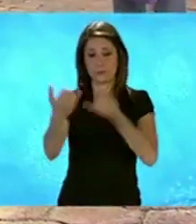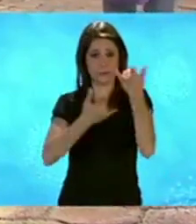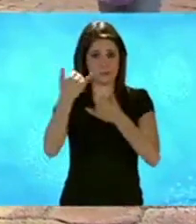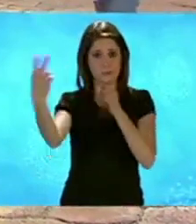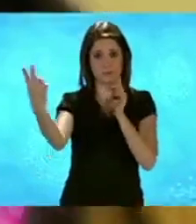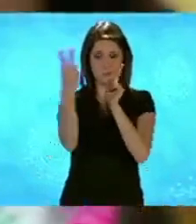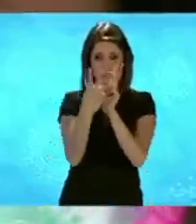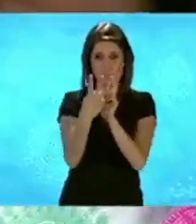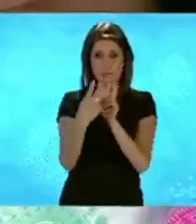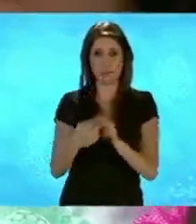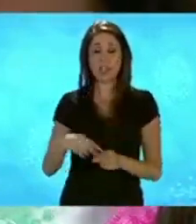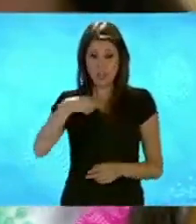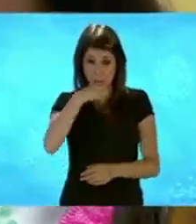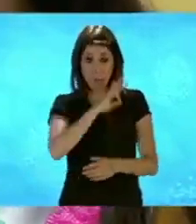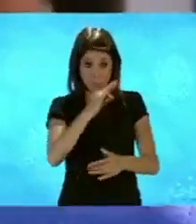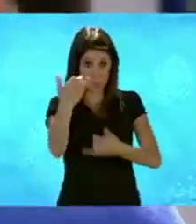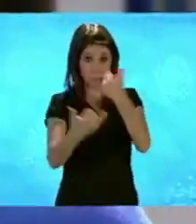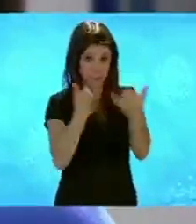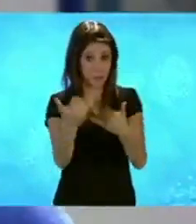todos. ¿Puedo jugar?